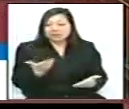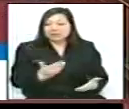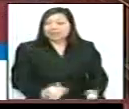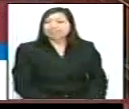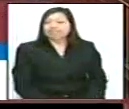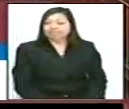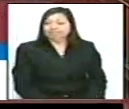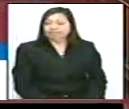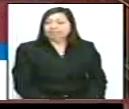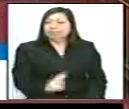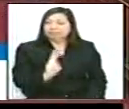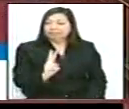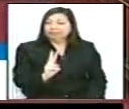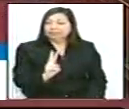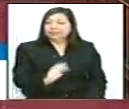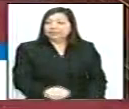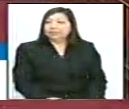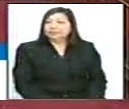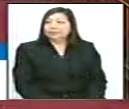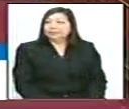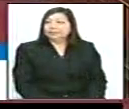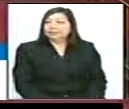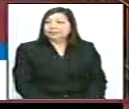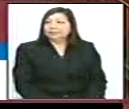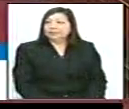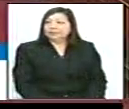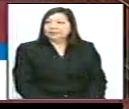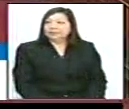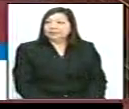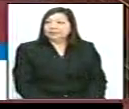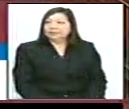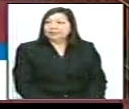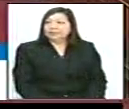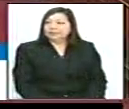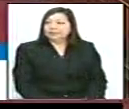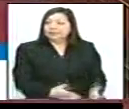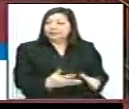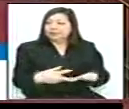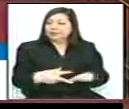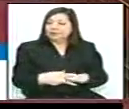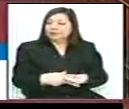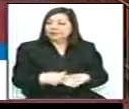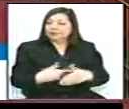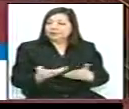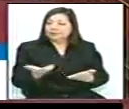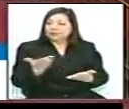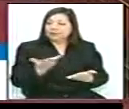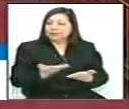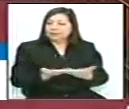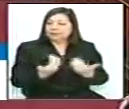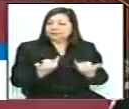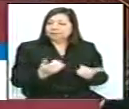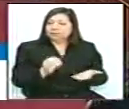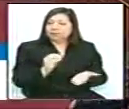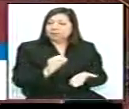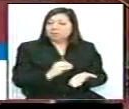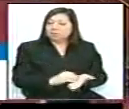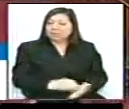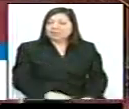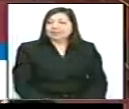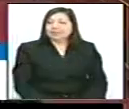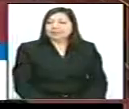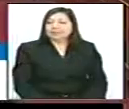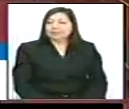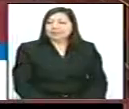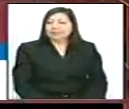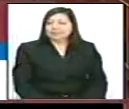Así que vamos a, si el señor director me lo permite, nos vamos a una pausa promocional y vamos a regresar con mucho más a las